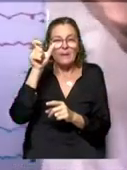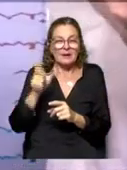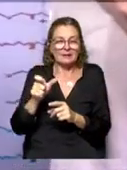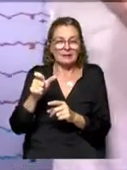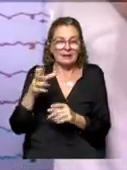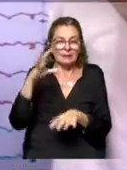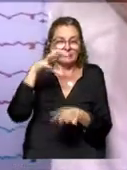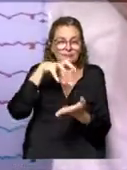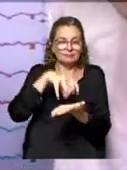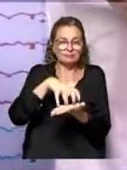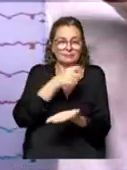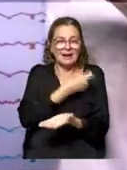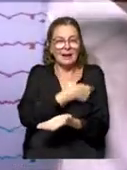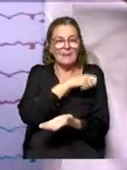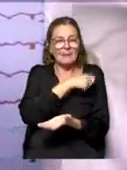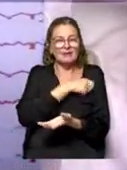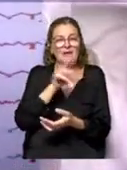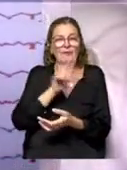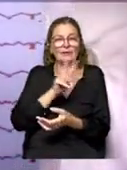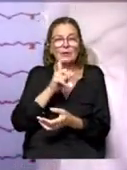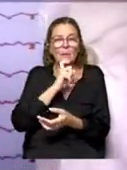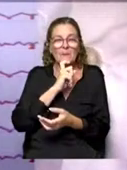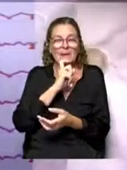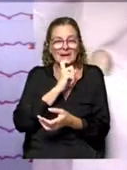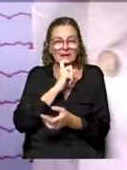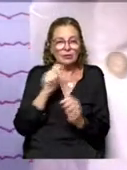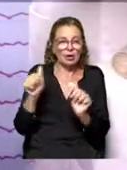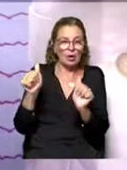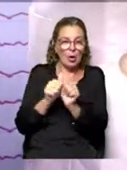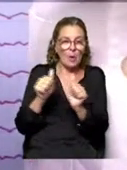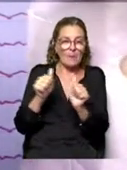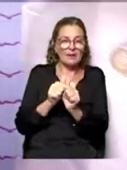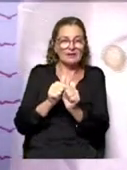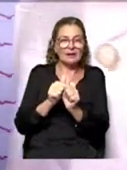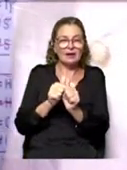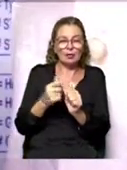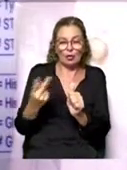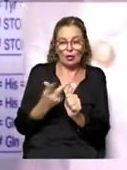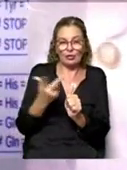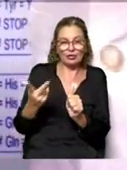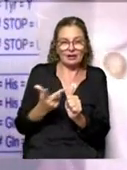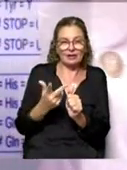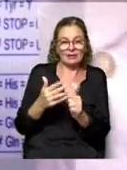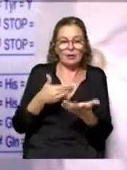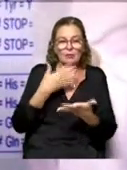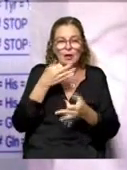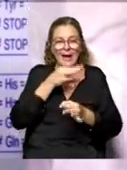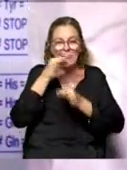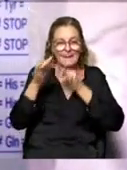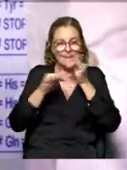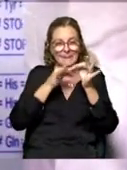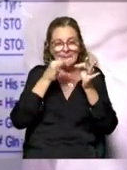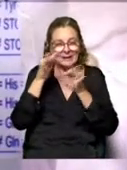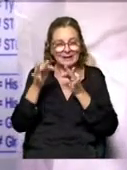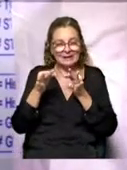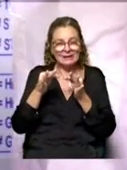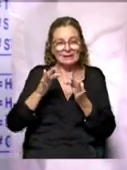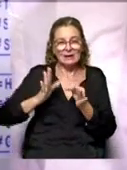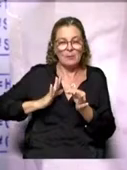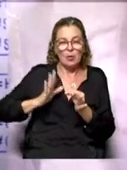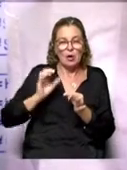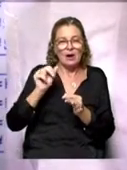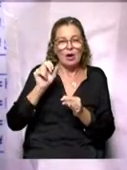España. El 22 de marzo, Falagián estará acompañado por González y Fernández cuando exponga ante la Comisión Jurídica y Social de la Mujer de la